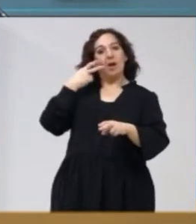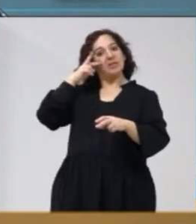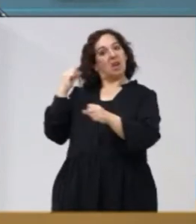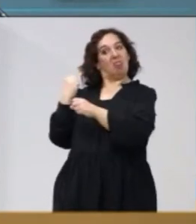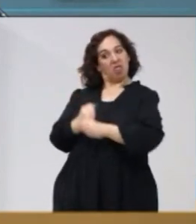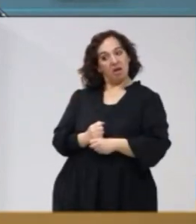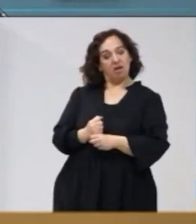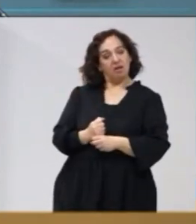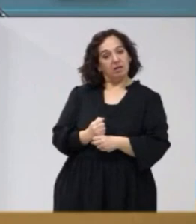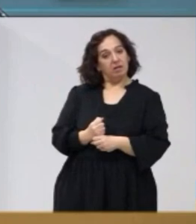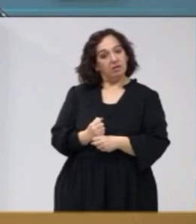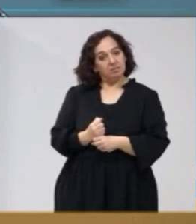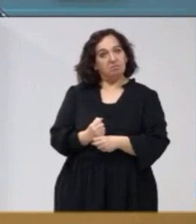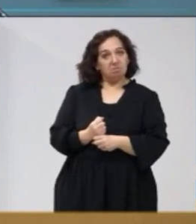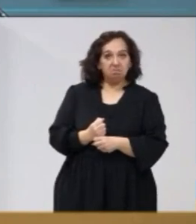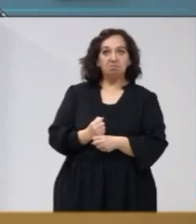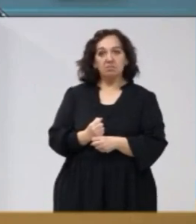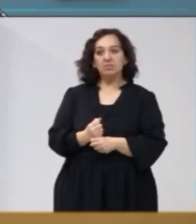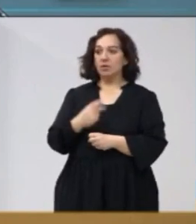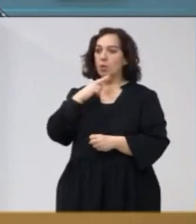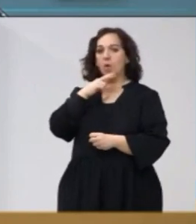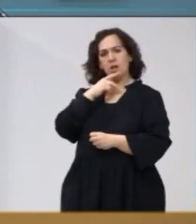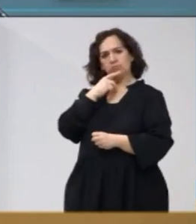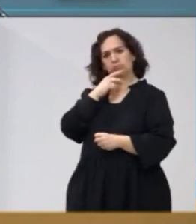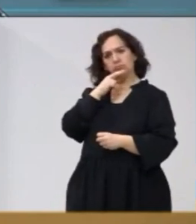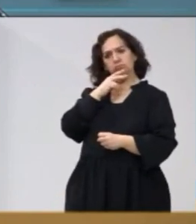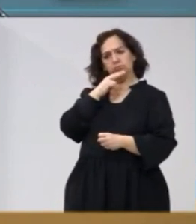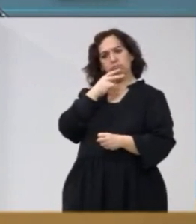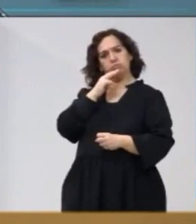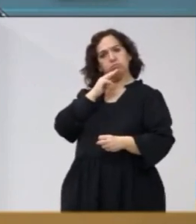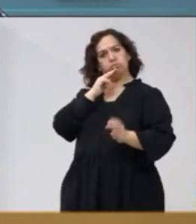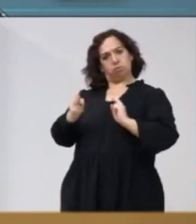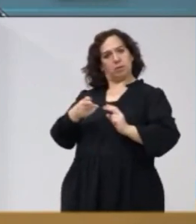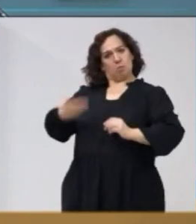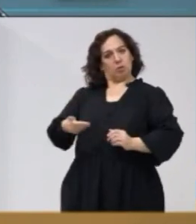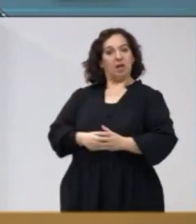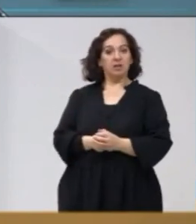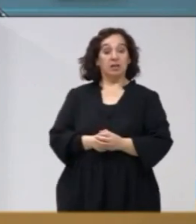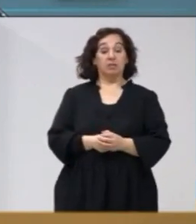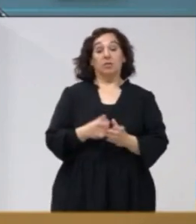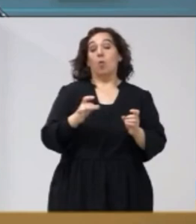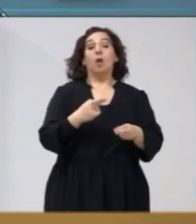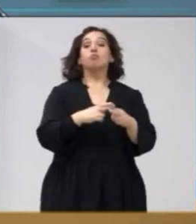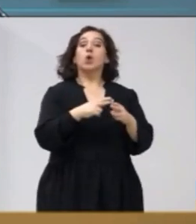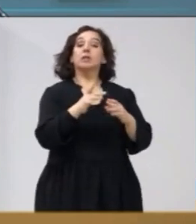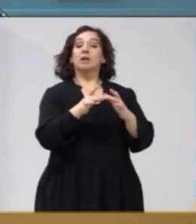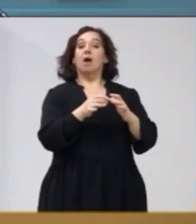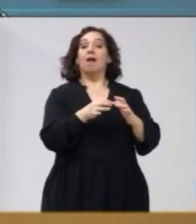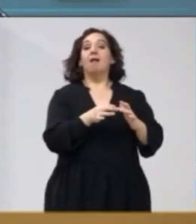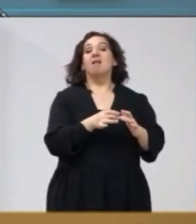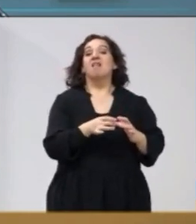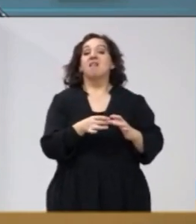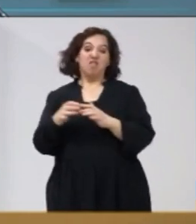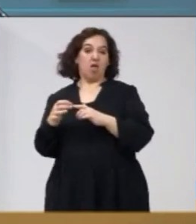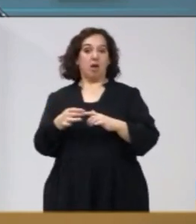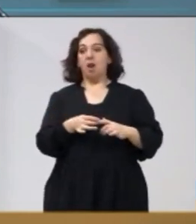experiencia su palabra tenía un peso, como la tiene en política generalmente el líder, ¿no? Era